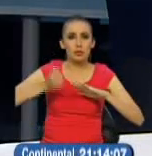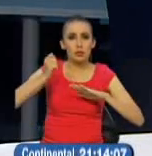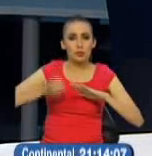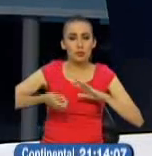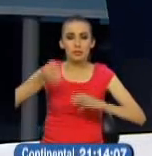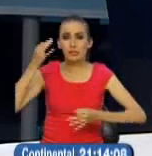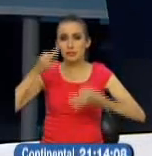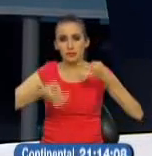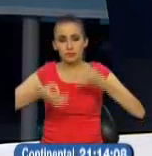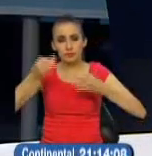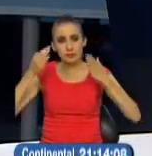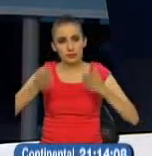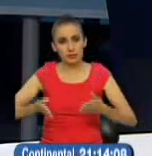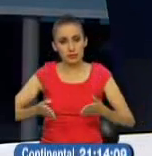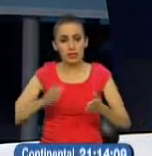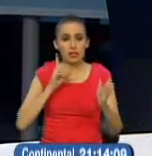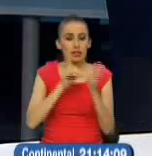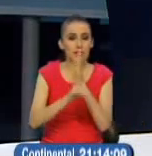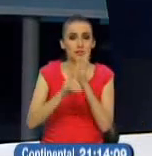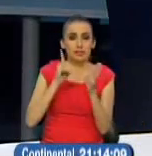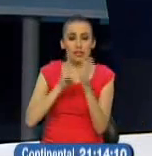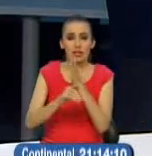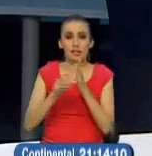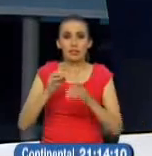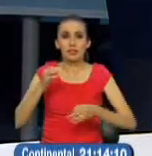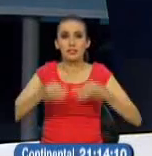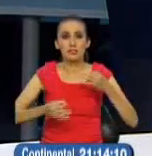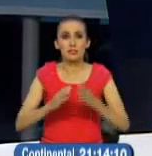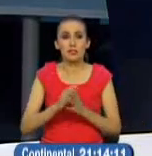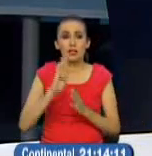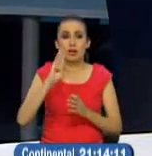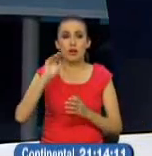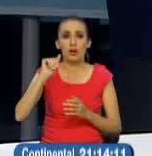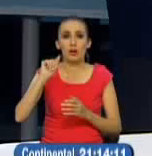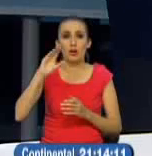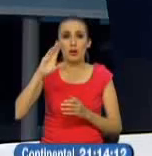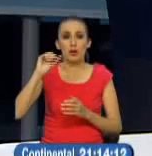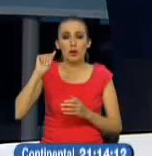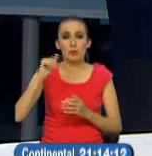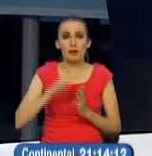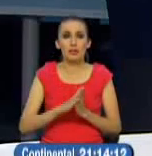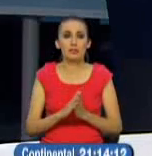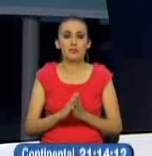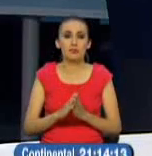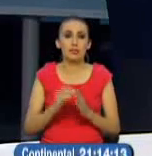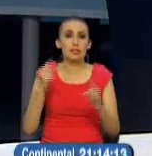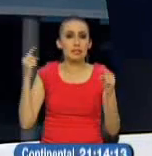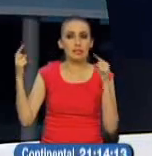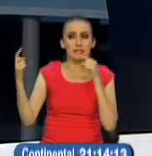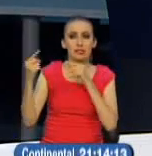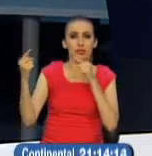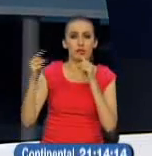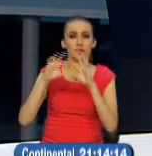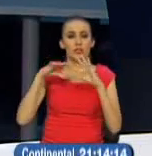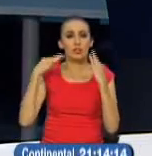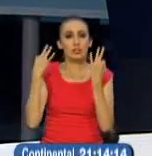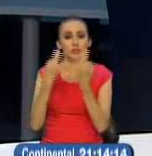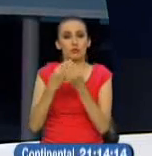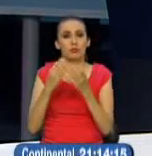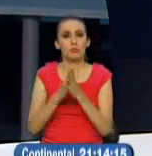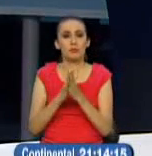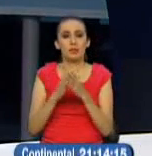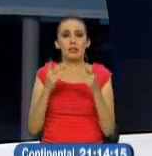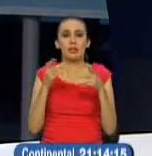como recientemente lo denunció el fiscal general Carlos Vaca Mancheno como actos de intimidación en contra de su familia, el presidente del Consejo